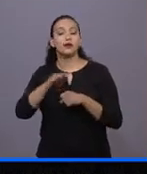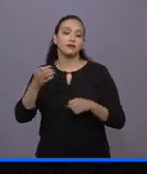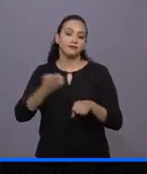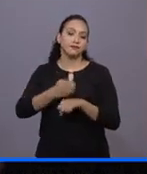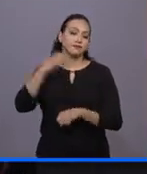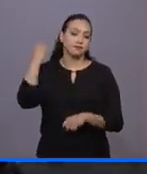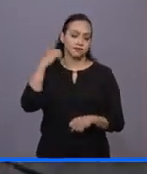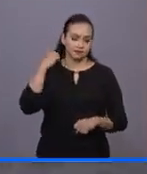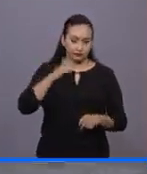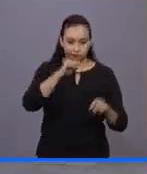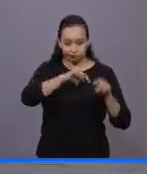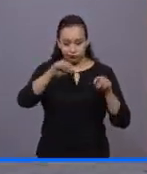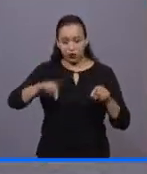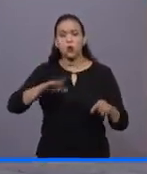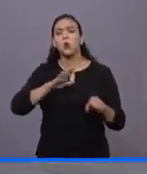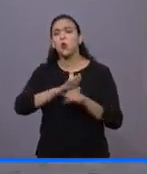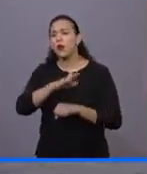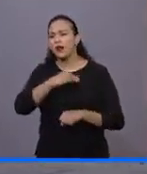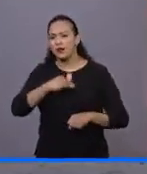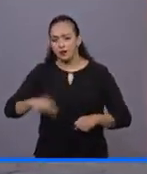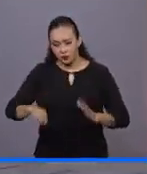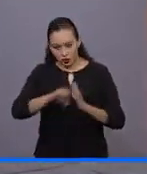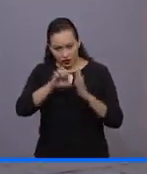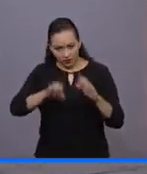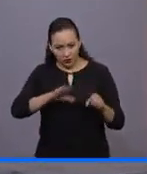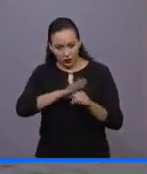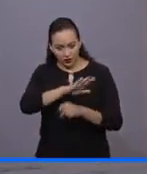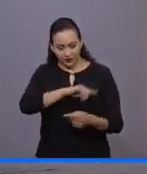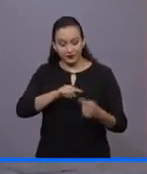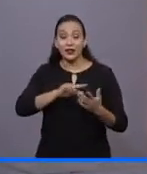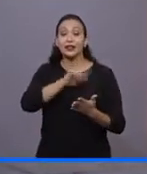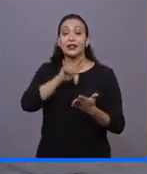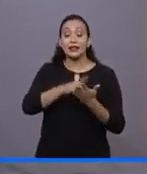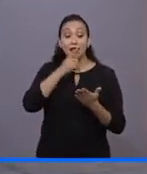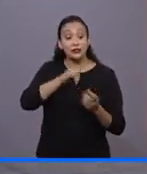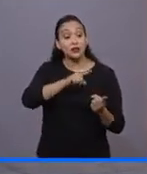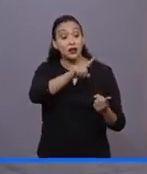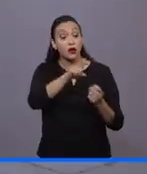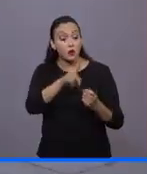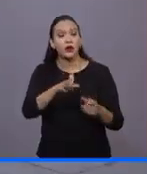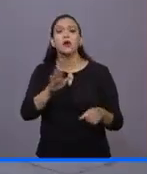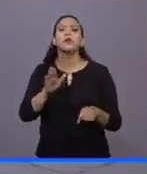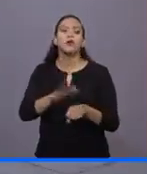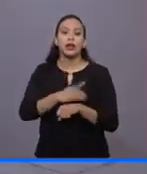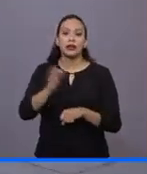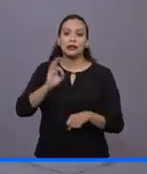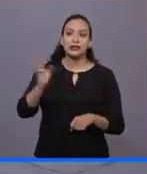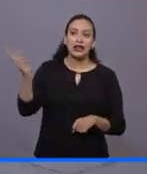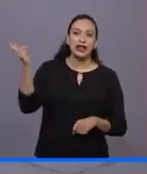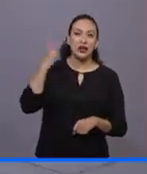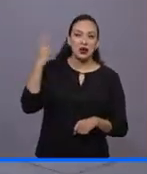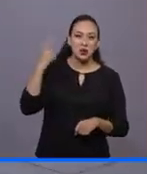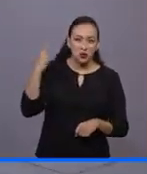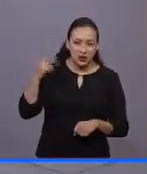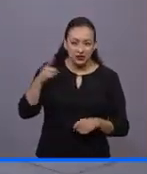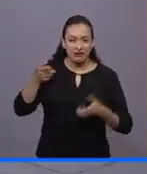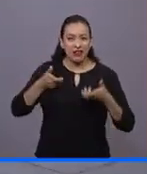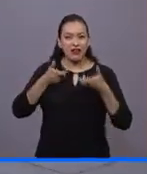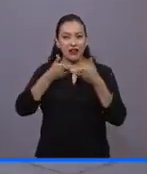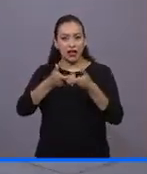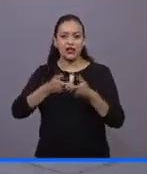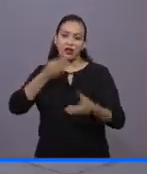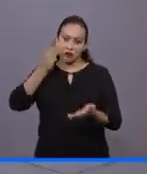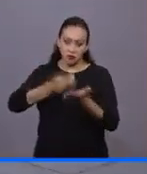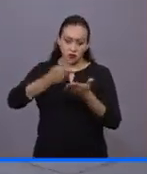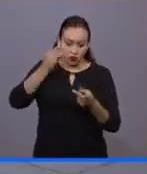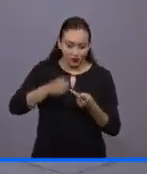de Oaxaca, entre las que se encuentran las que establecían cobros por escandalizar en la vía pública, formar parte de